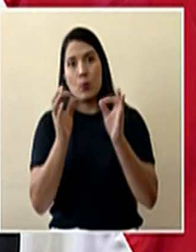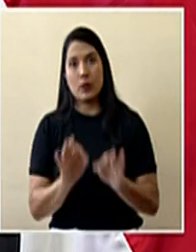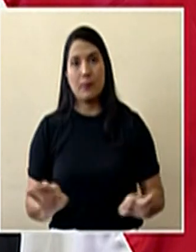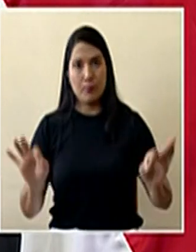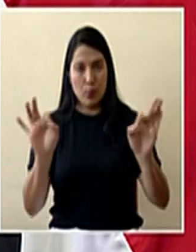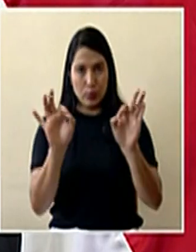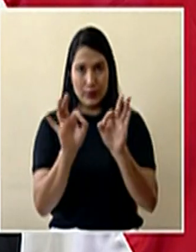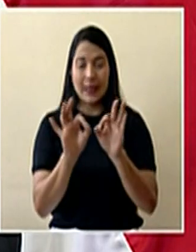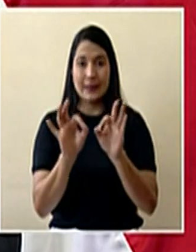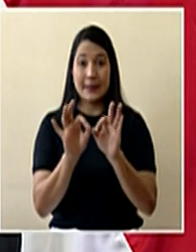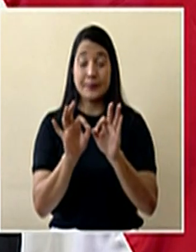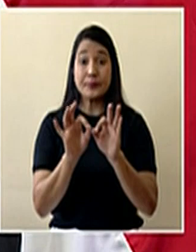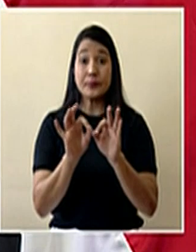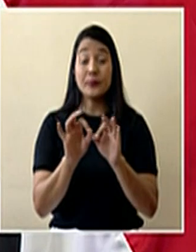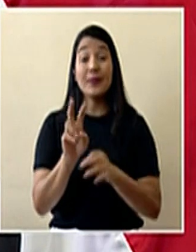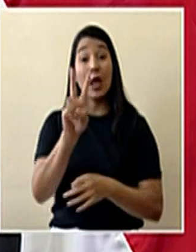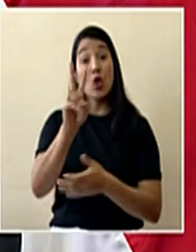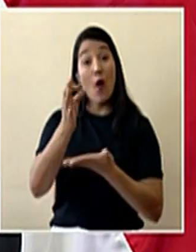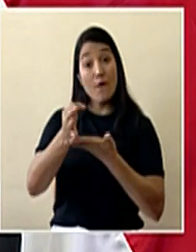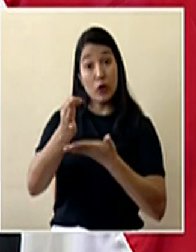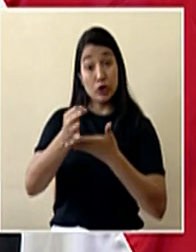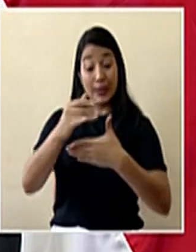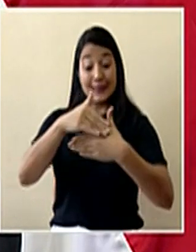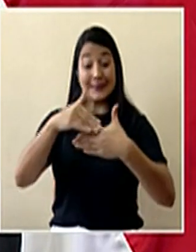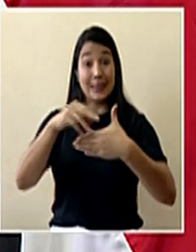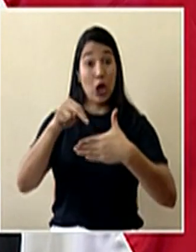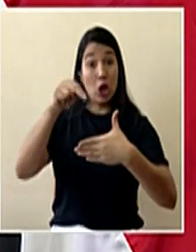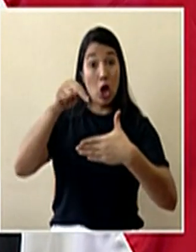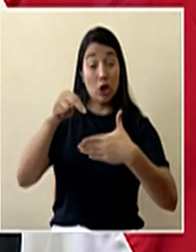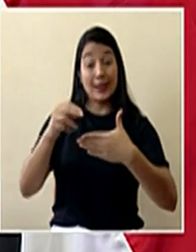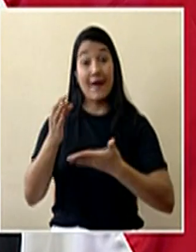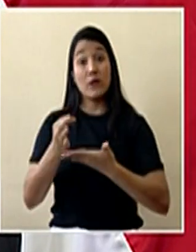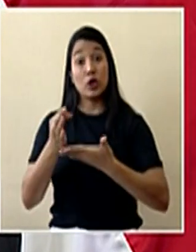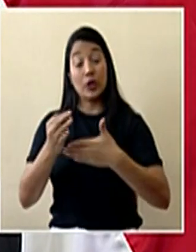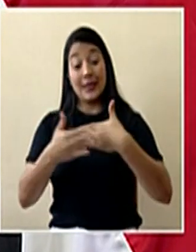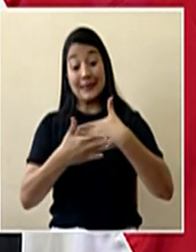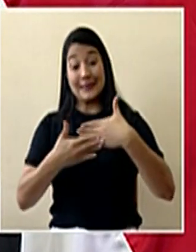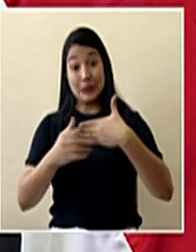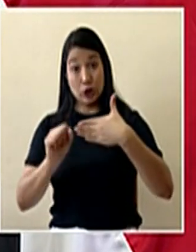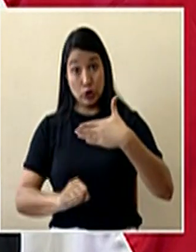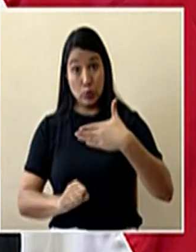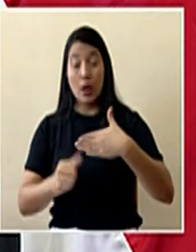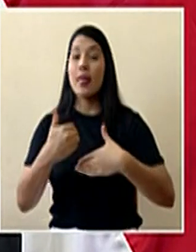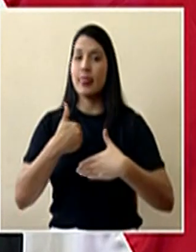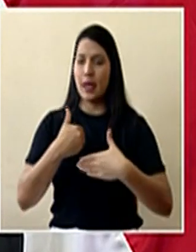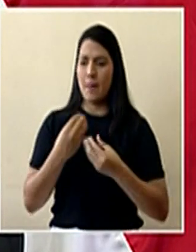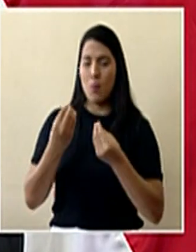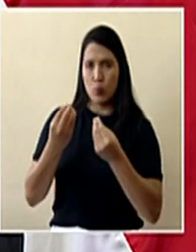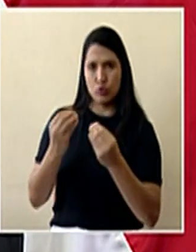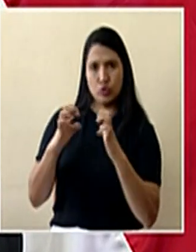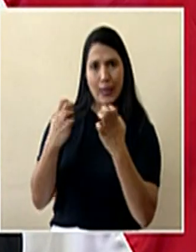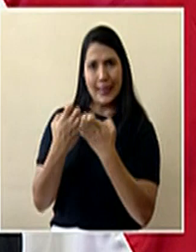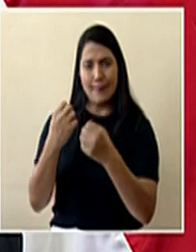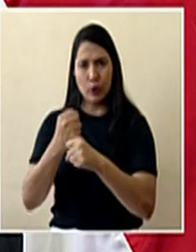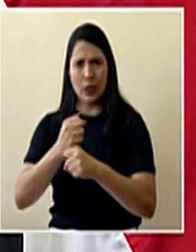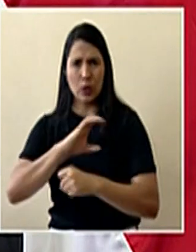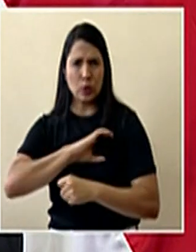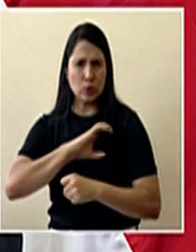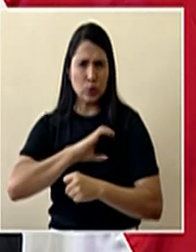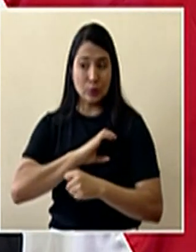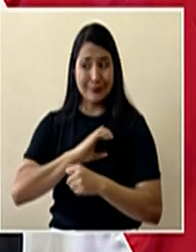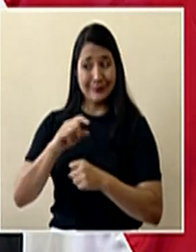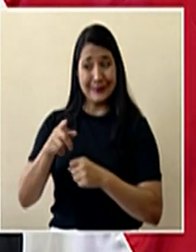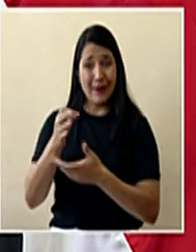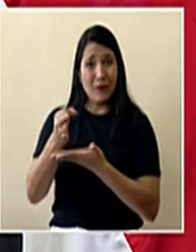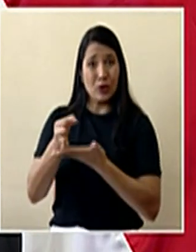esto, en las dos fronteras, tanto la norte como la sur, tenemos dispositivos importantes. A pesar de lo extenso, estamos haciendo un